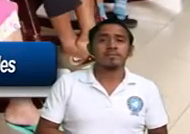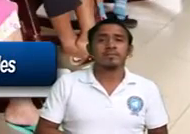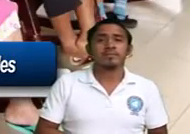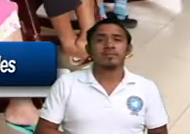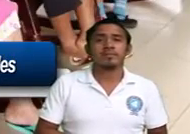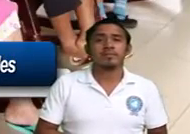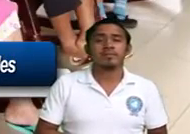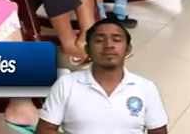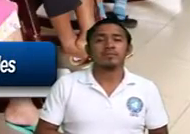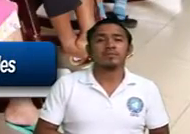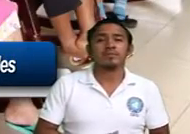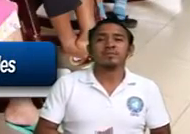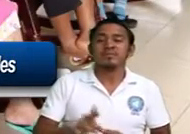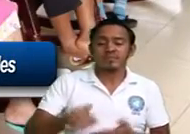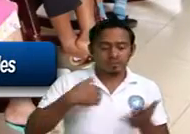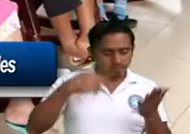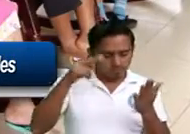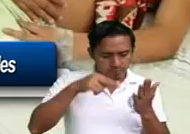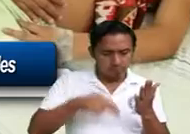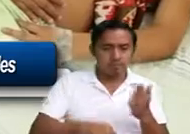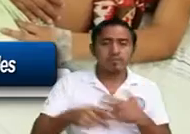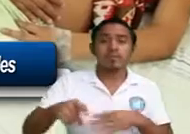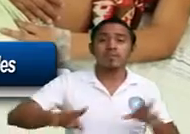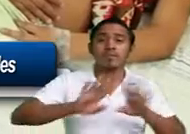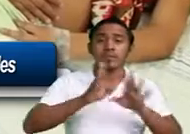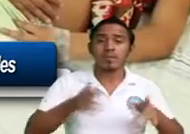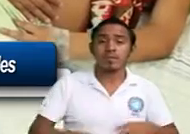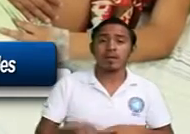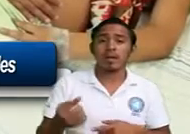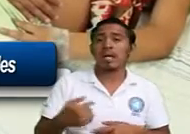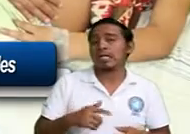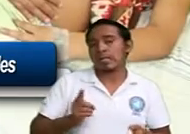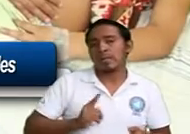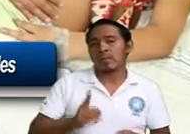cuando... Aquí yo leí que, por ejemplo, cuando una mujer espera solo un